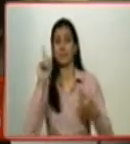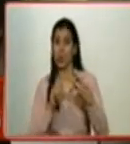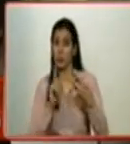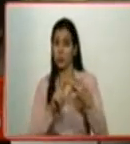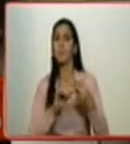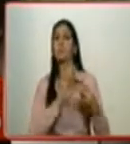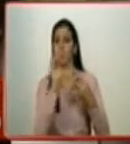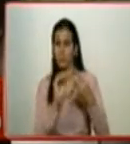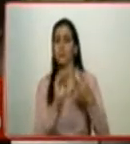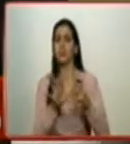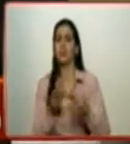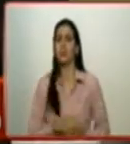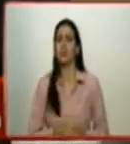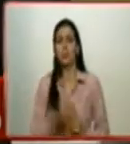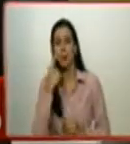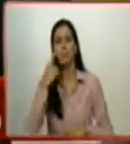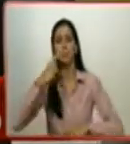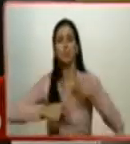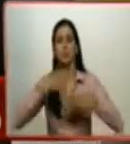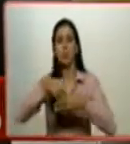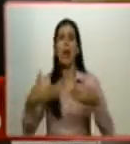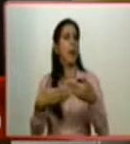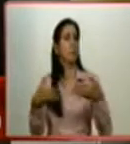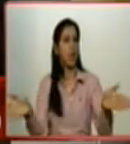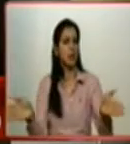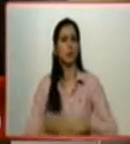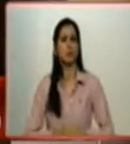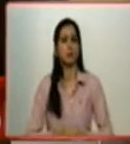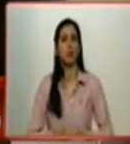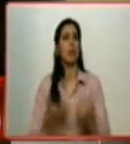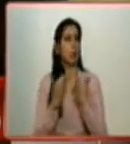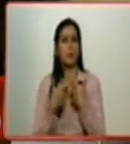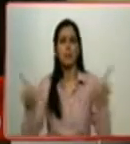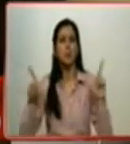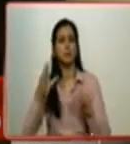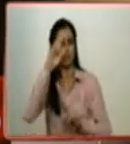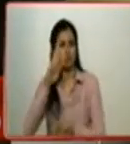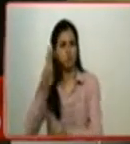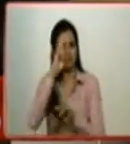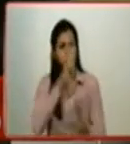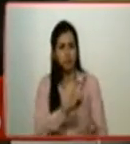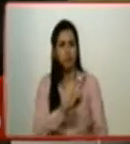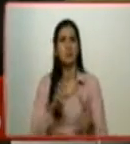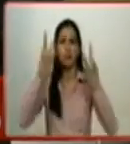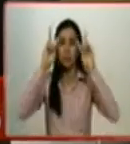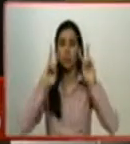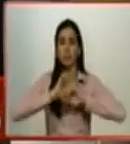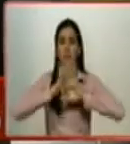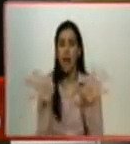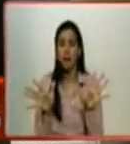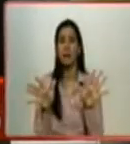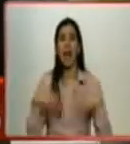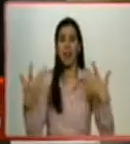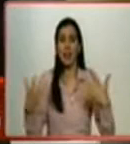y consecuente con ello, pudimos ver un proceso abierto, libre, respetuoso, transparente,